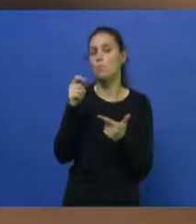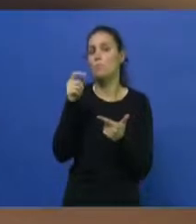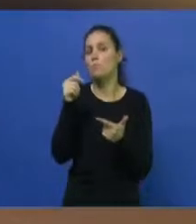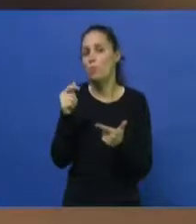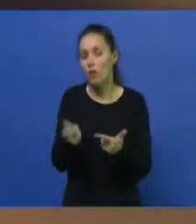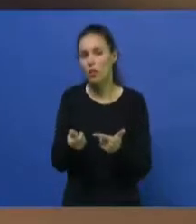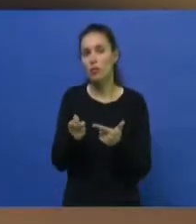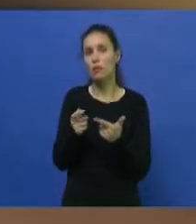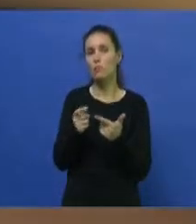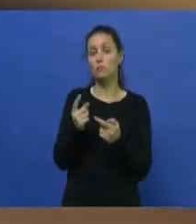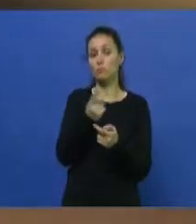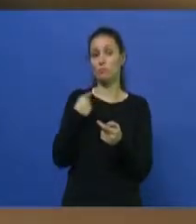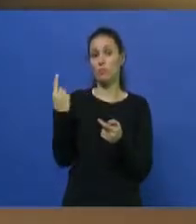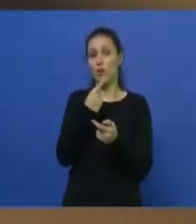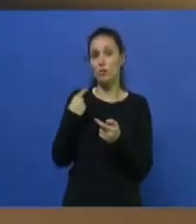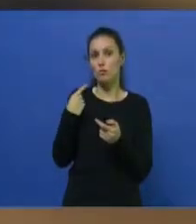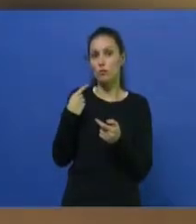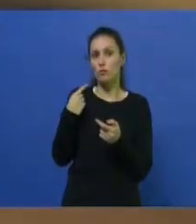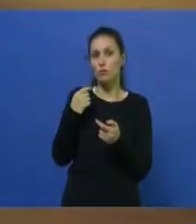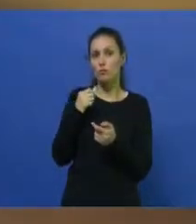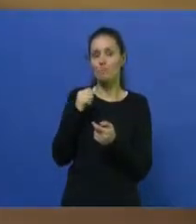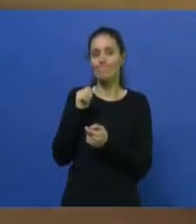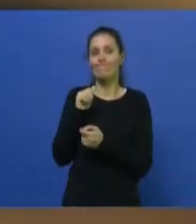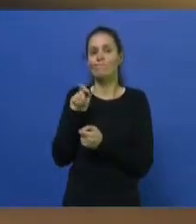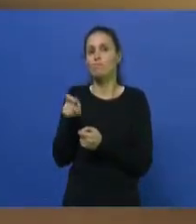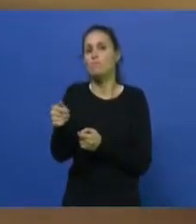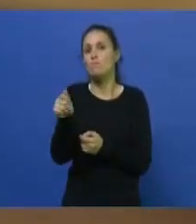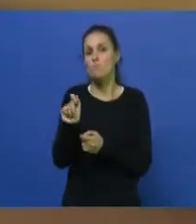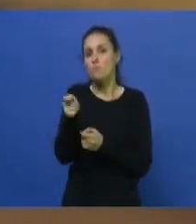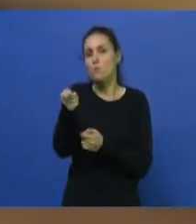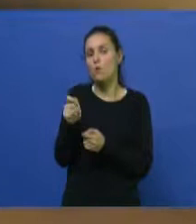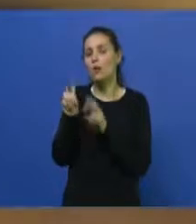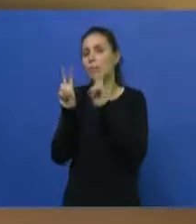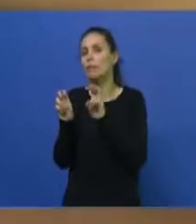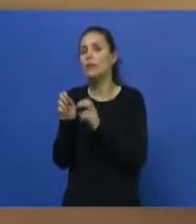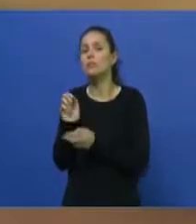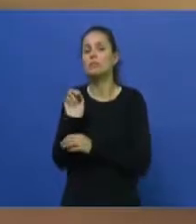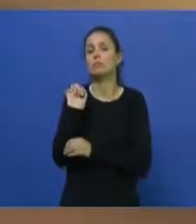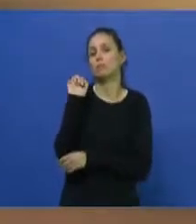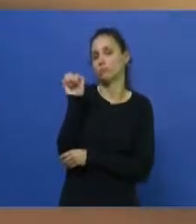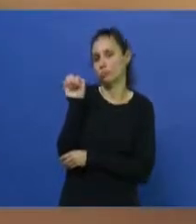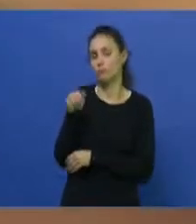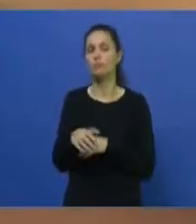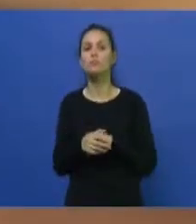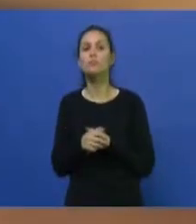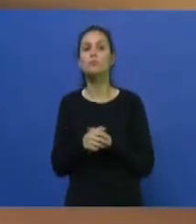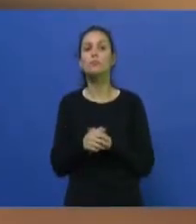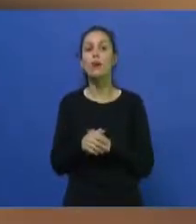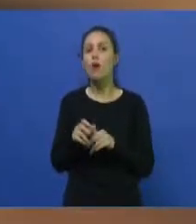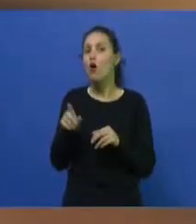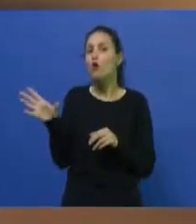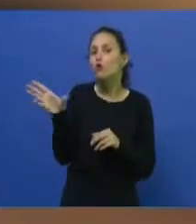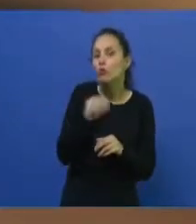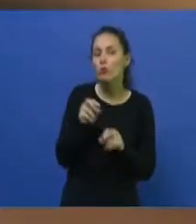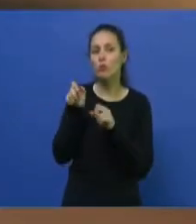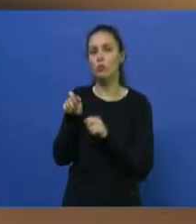porque nosotros no tenemos nada que ver con las políticas. Si bien todo es político, salimos a comprar el pan, es política, nunca